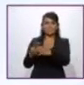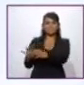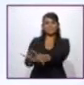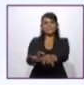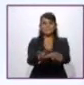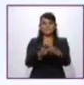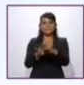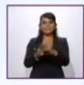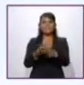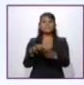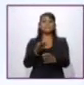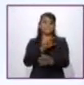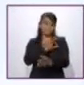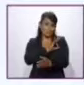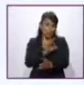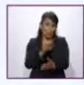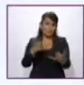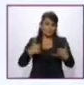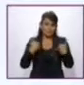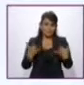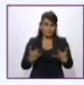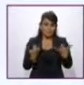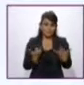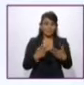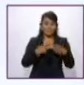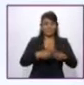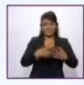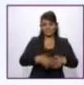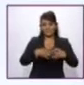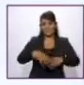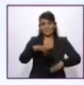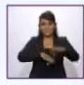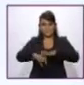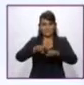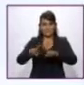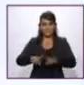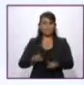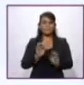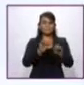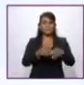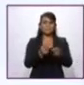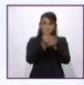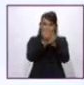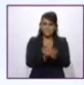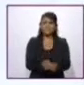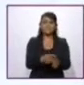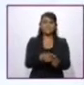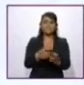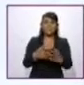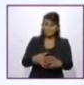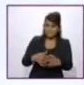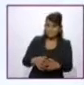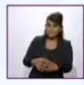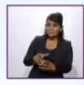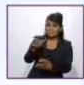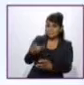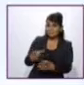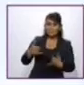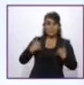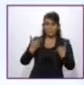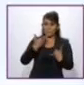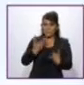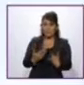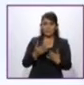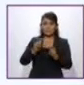vínculo y nuestros jóvenes, a través de los empresarios, tengan trabajos seguros y el empresario que dé a uno de los jóvenes el